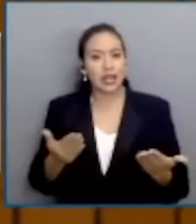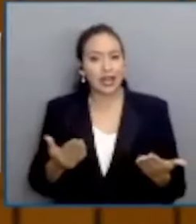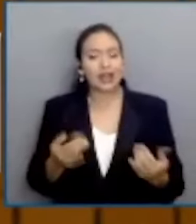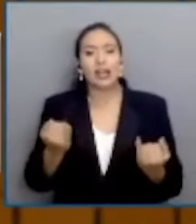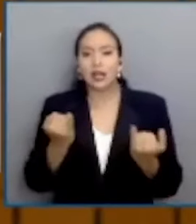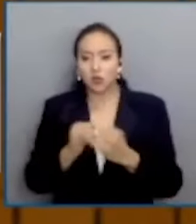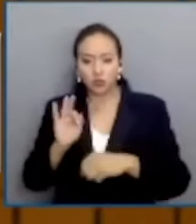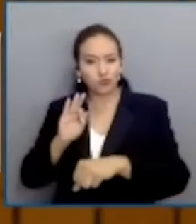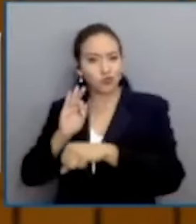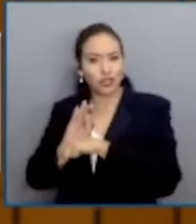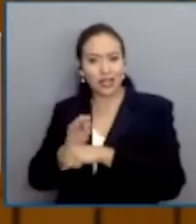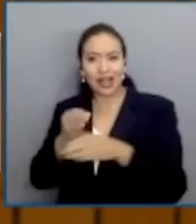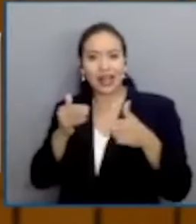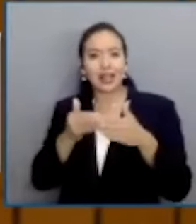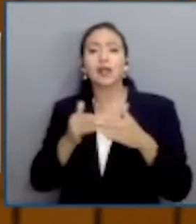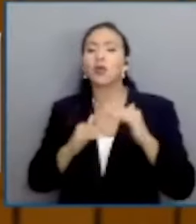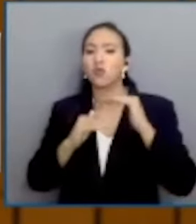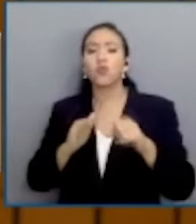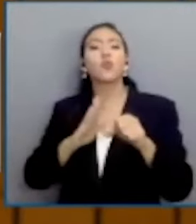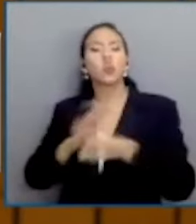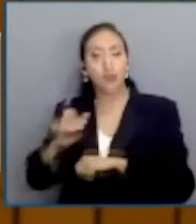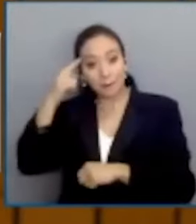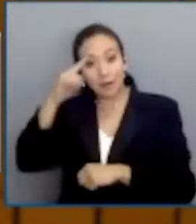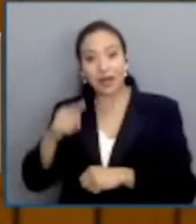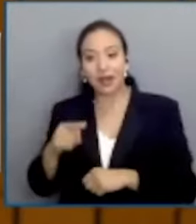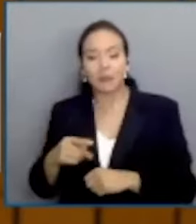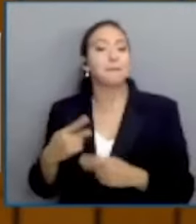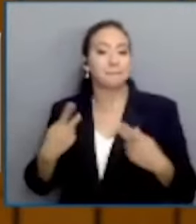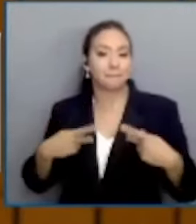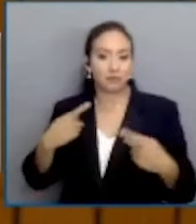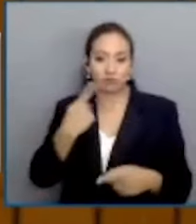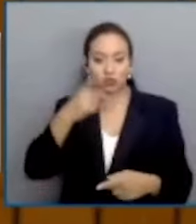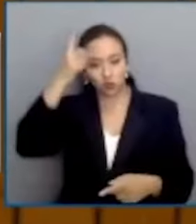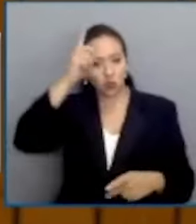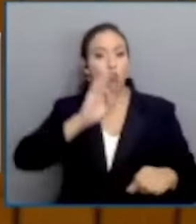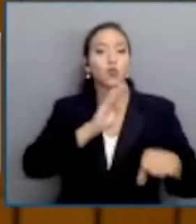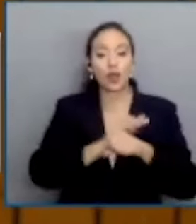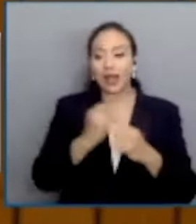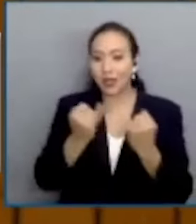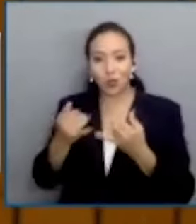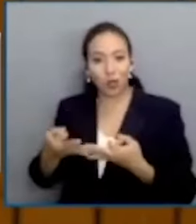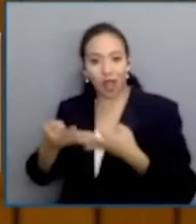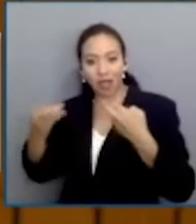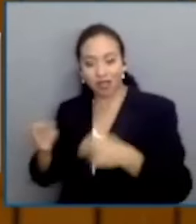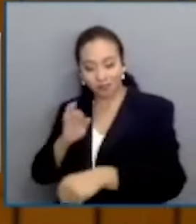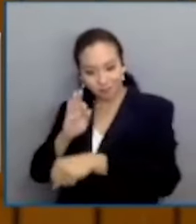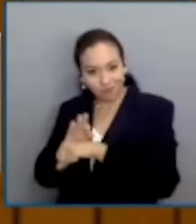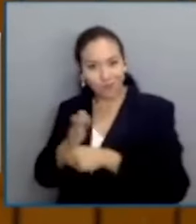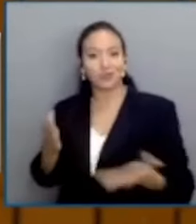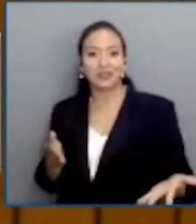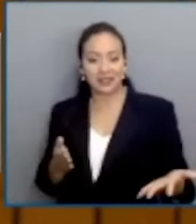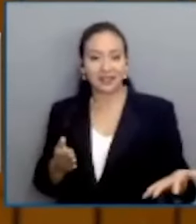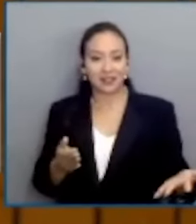propiedad no es absoluto. El derecho de propiedad se puede regular y matizar cuando hay que proteger algunos bienes